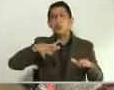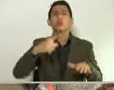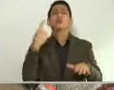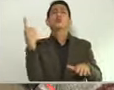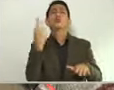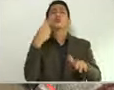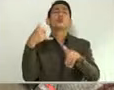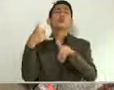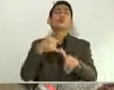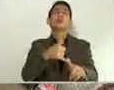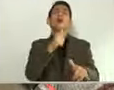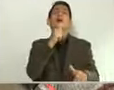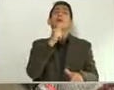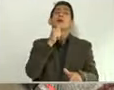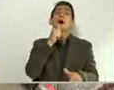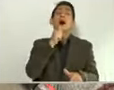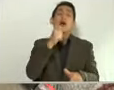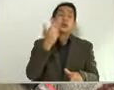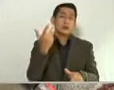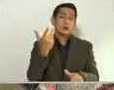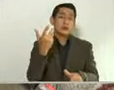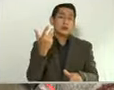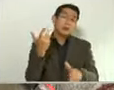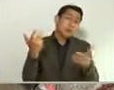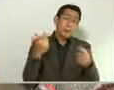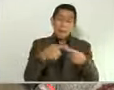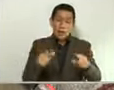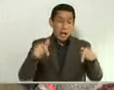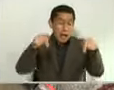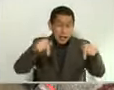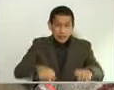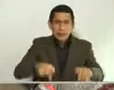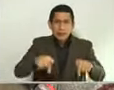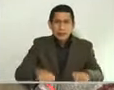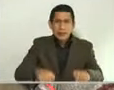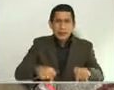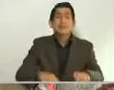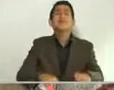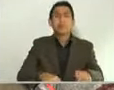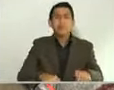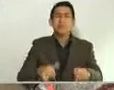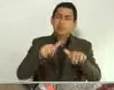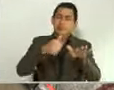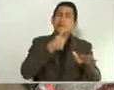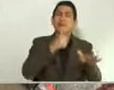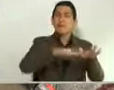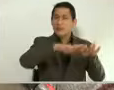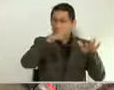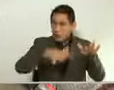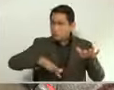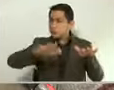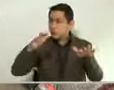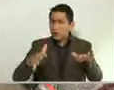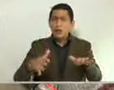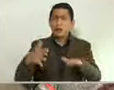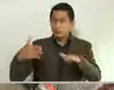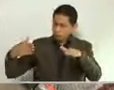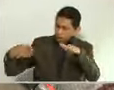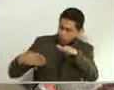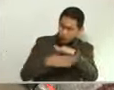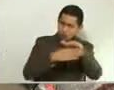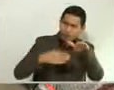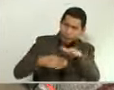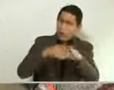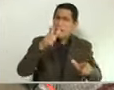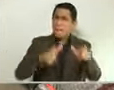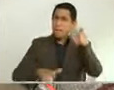ellos se lo merecen. La gente cuando critica, critican los ricos, los políticos ricos, que tienen como pagar su viaje a la playa, que tienen